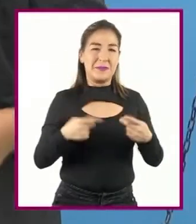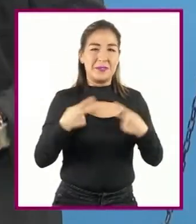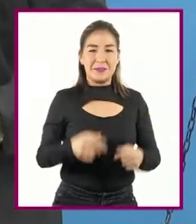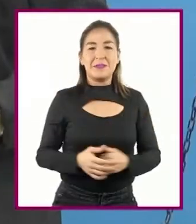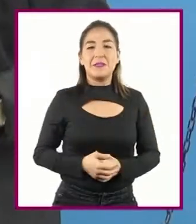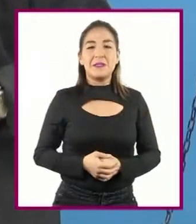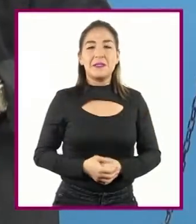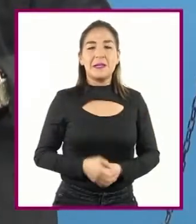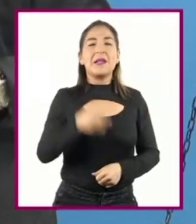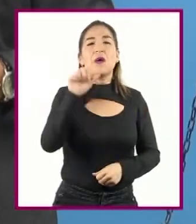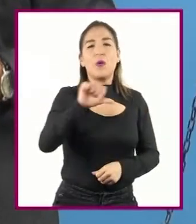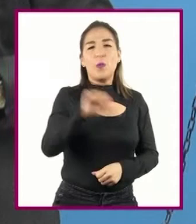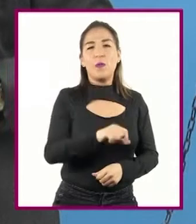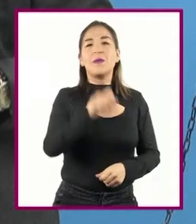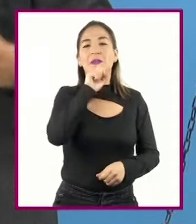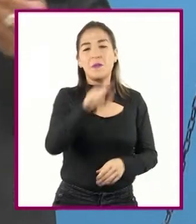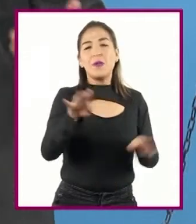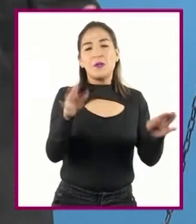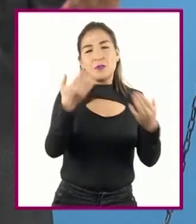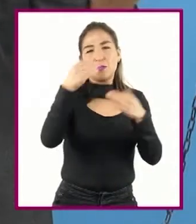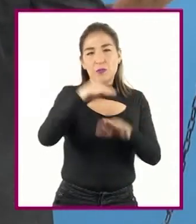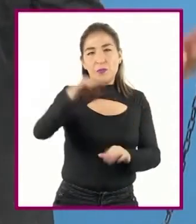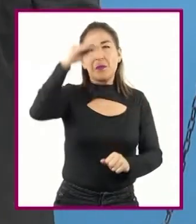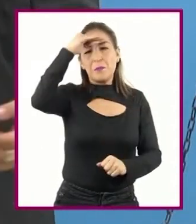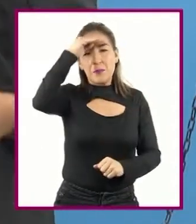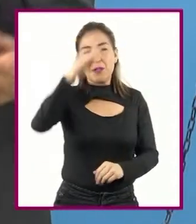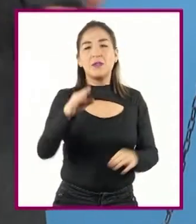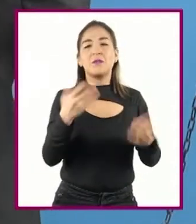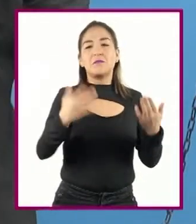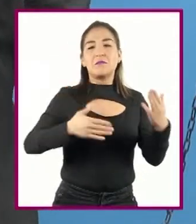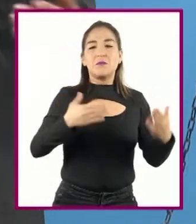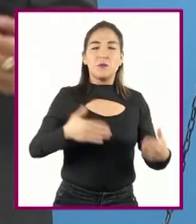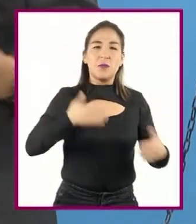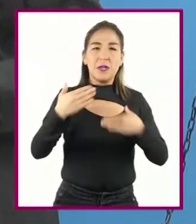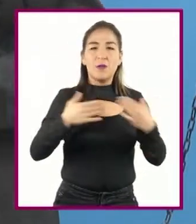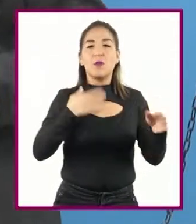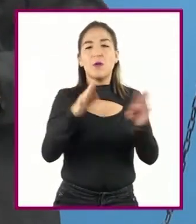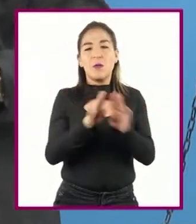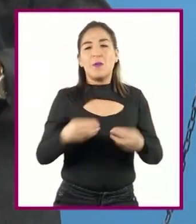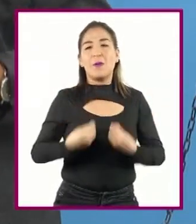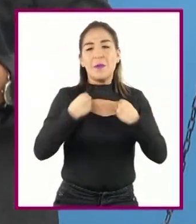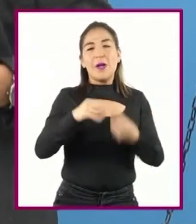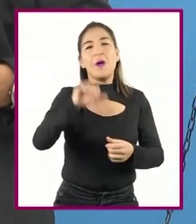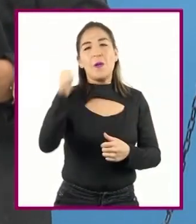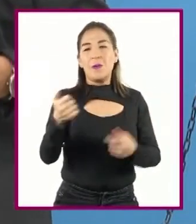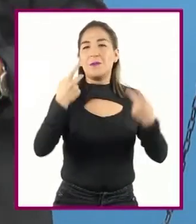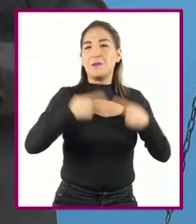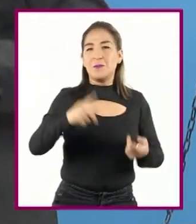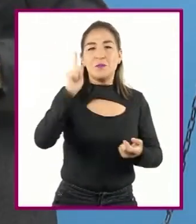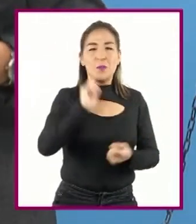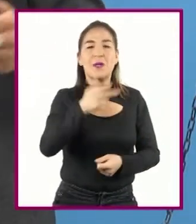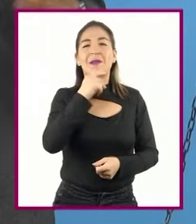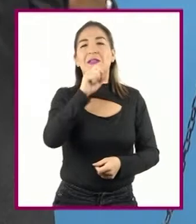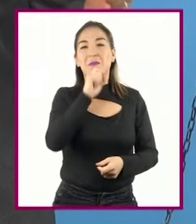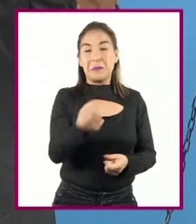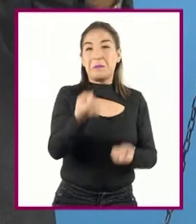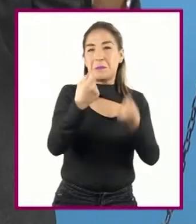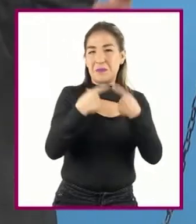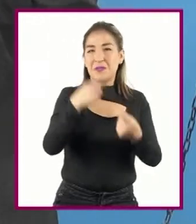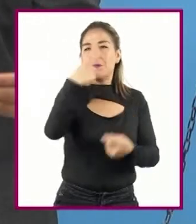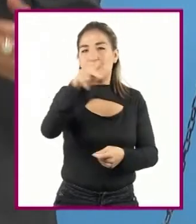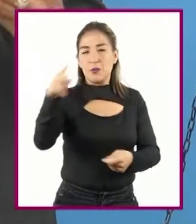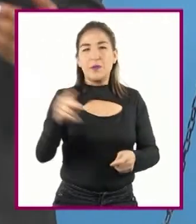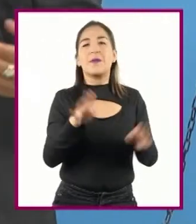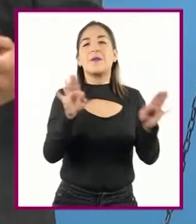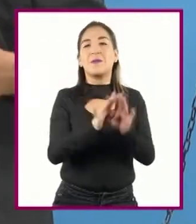esta ocasión, además de reflexionar acerca de las vivencias de otras y otros, así como las propias, les vamos